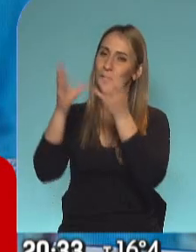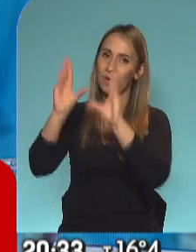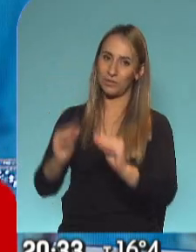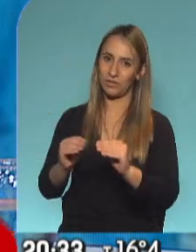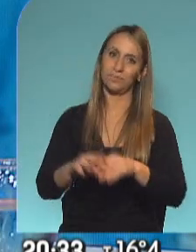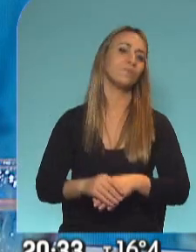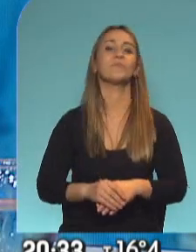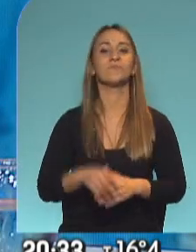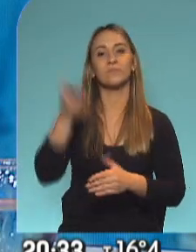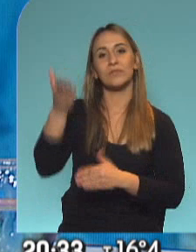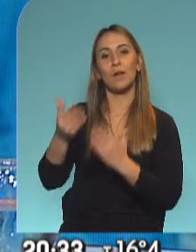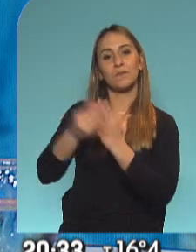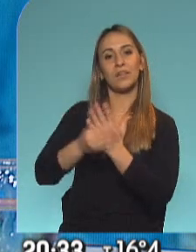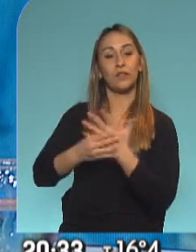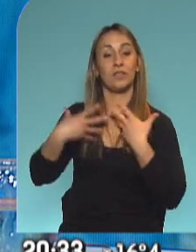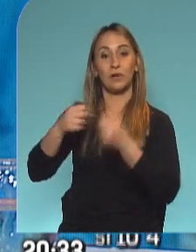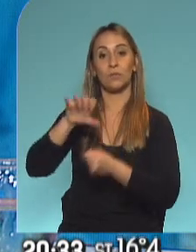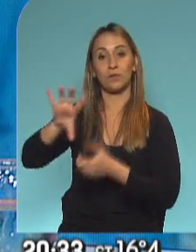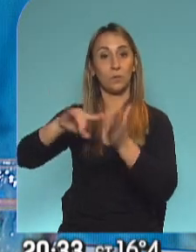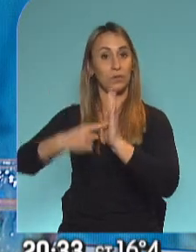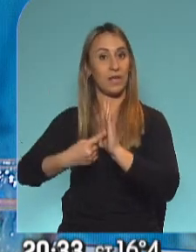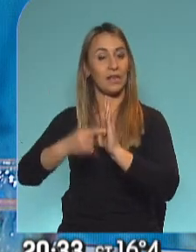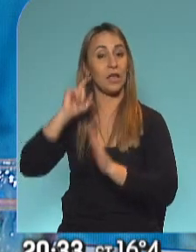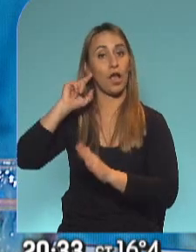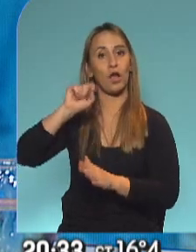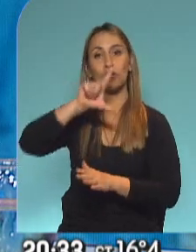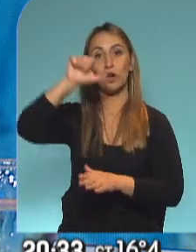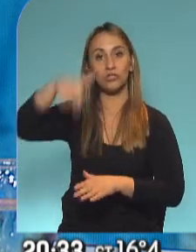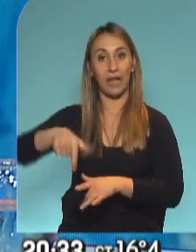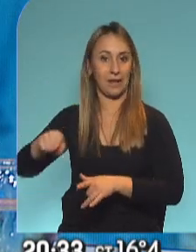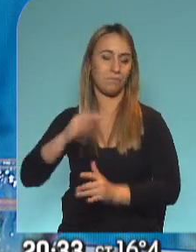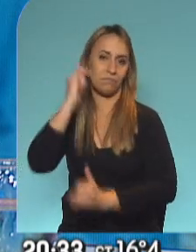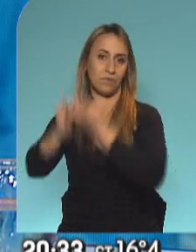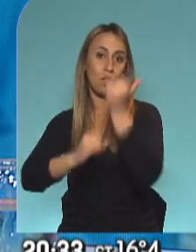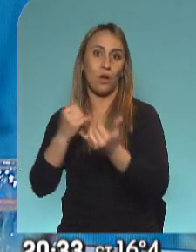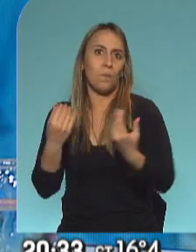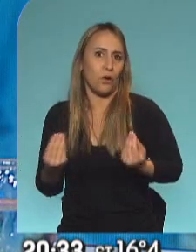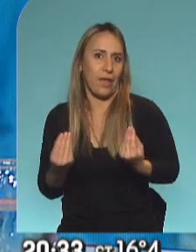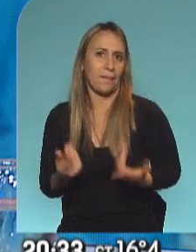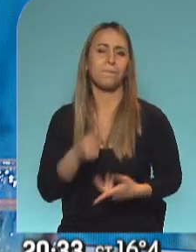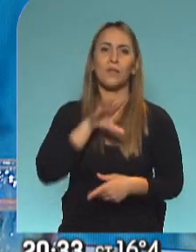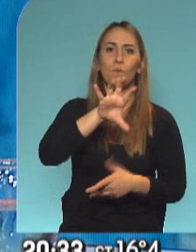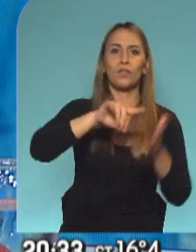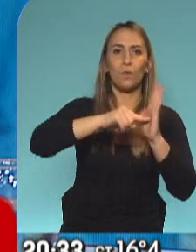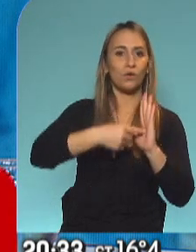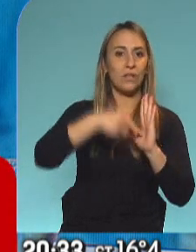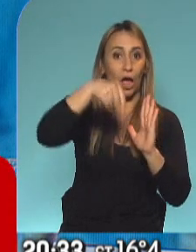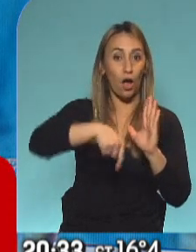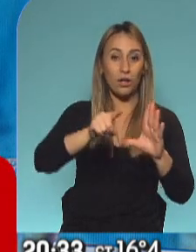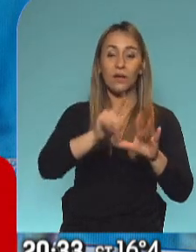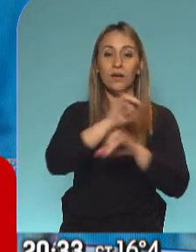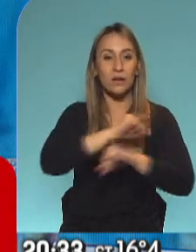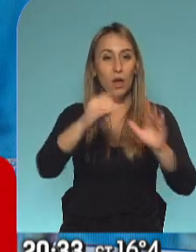Chao, buenas noches. Daniel Goyán, ministro de Salud de la provincia, explicando por qué hoy en la provincia de Buenos Aires el reporte del total